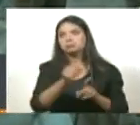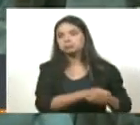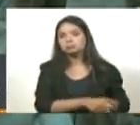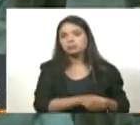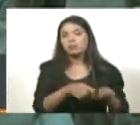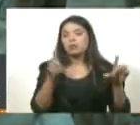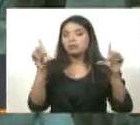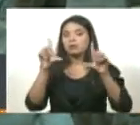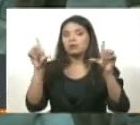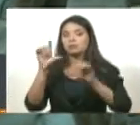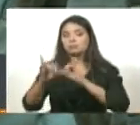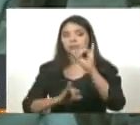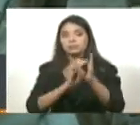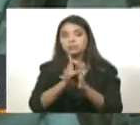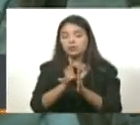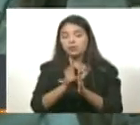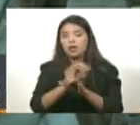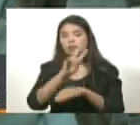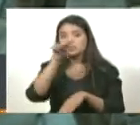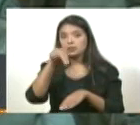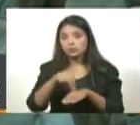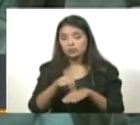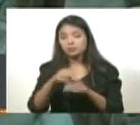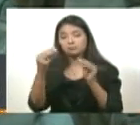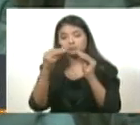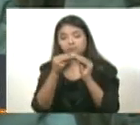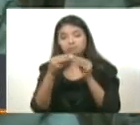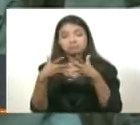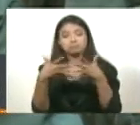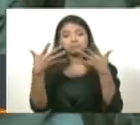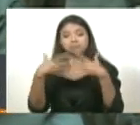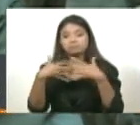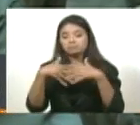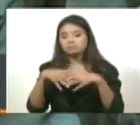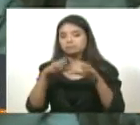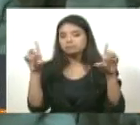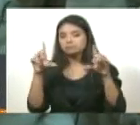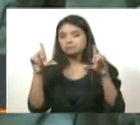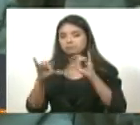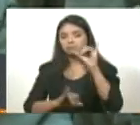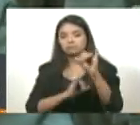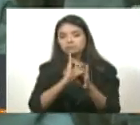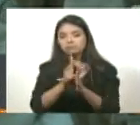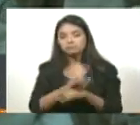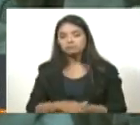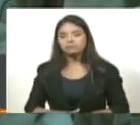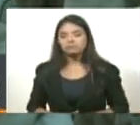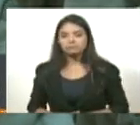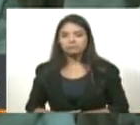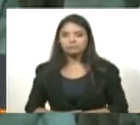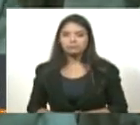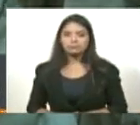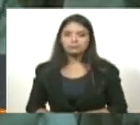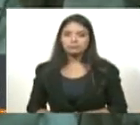medios de comunicación nacionales alineados con las grandes corporaciones mediáticas a nivel internacional.